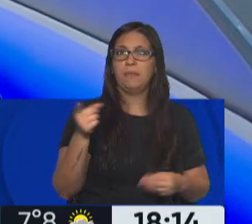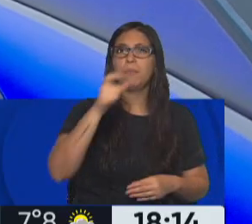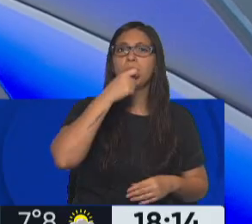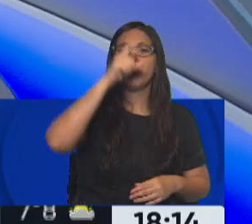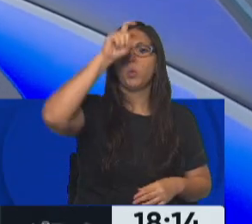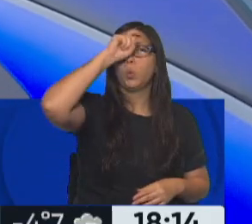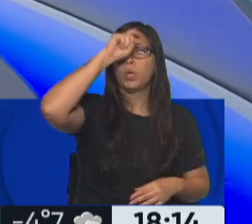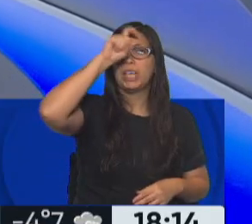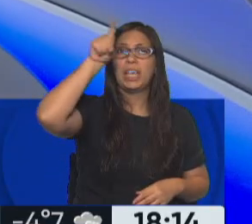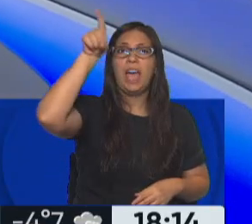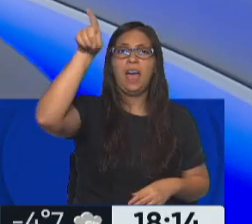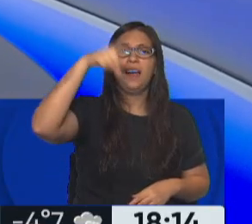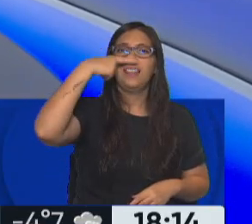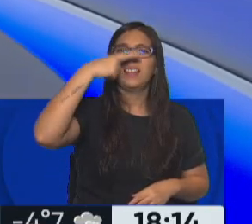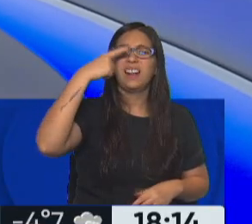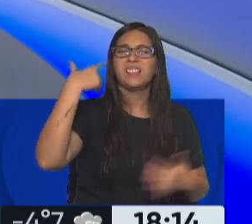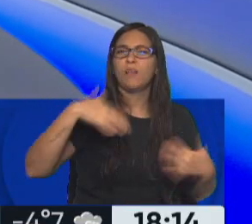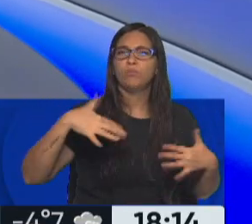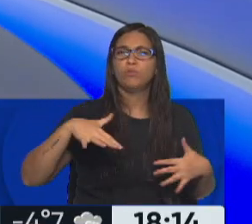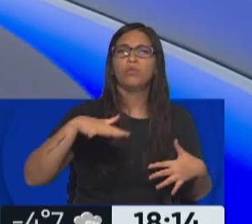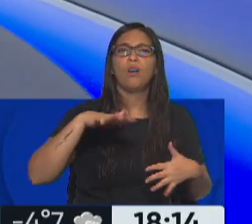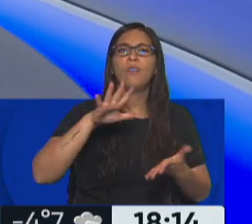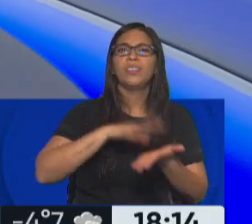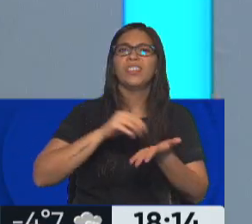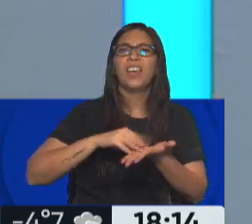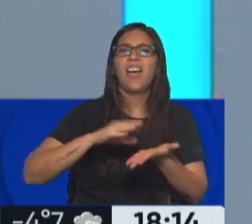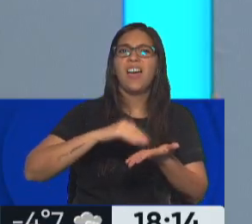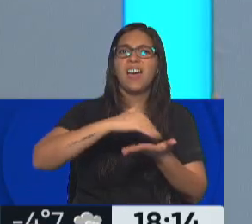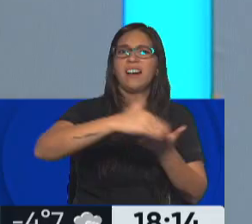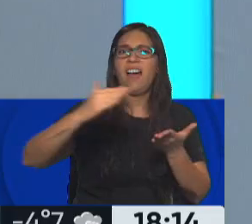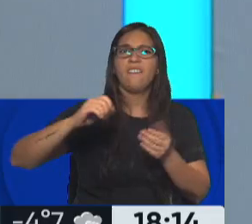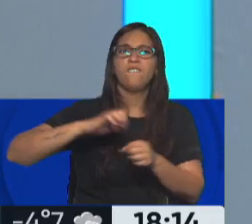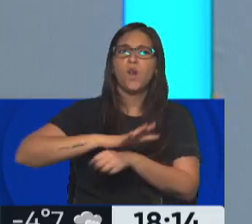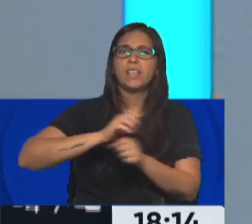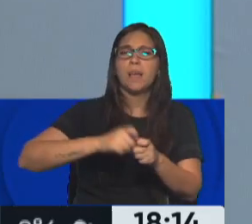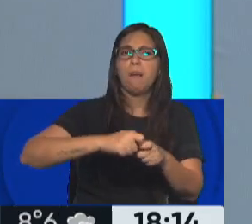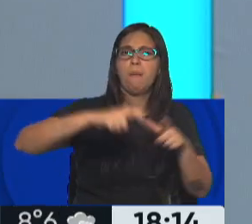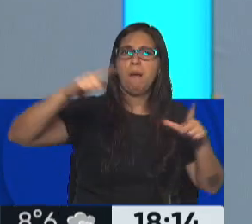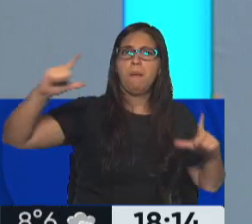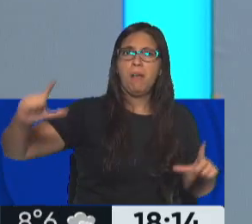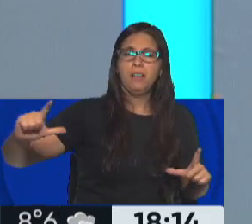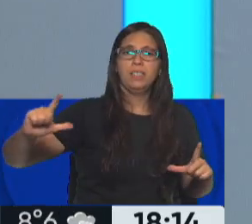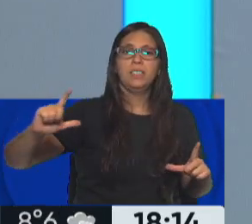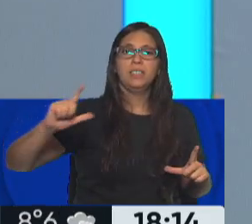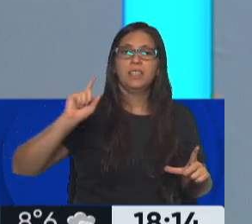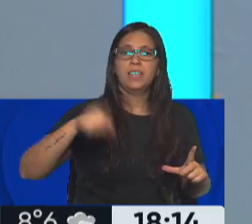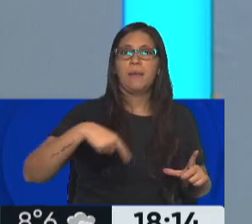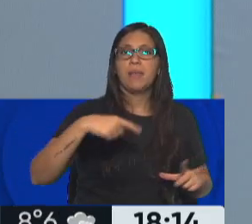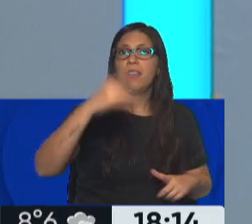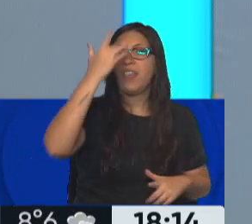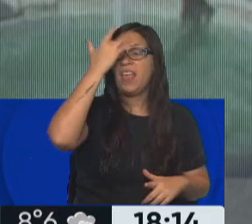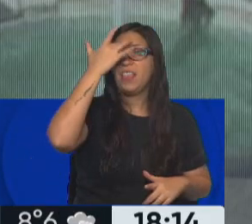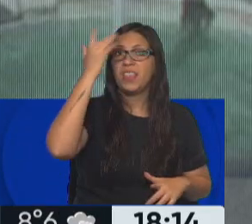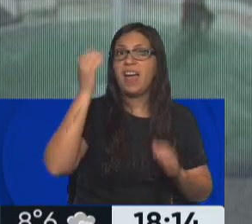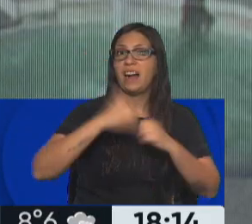en lo que decíamos anteriormente de ampliar su zona de influencia y también en el retorno de los refugiados sirios.